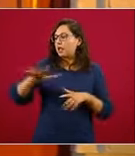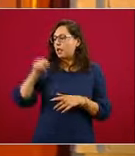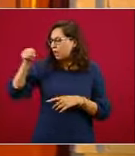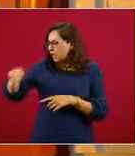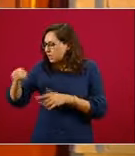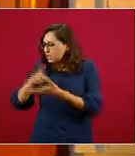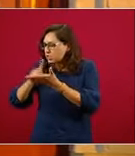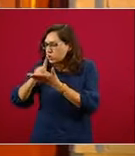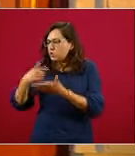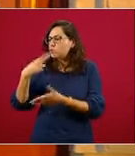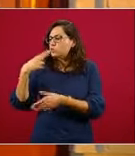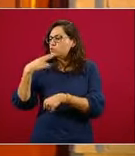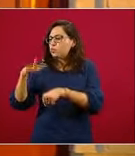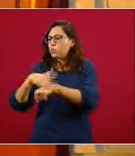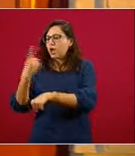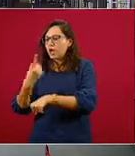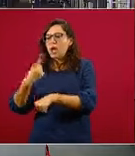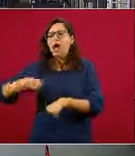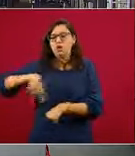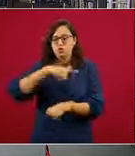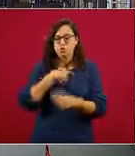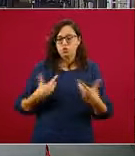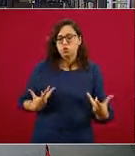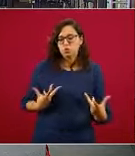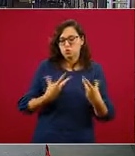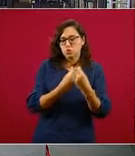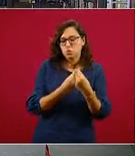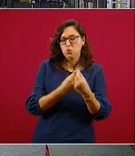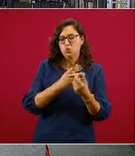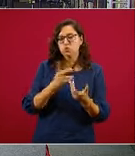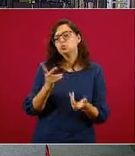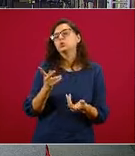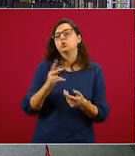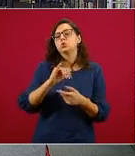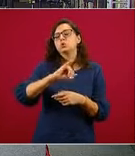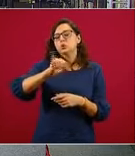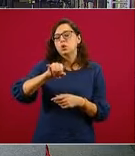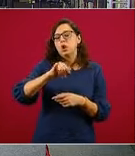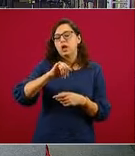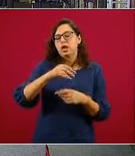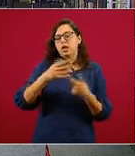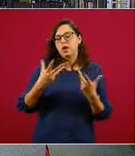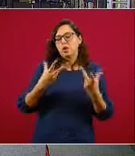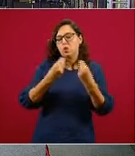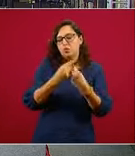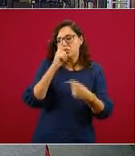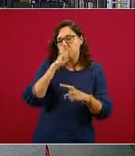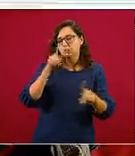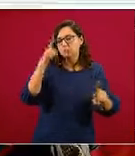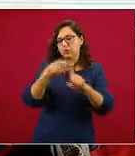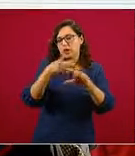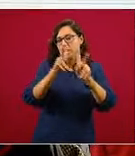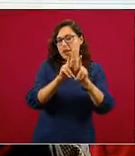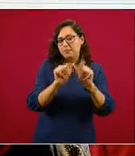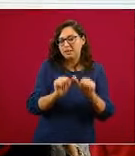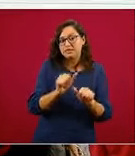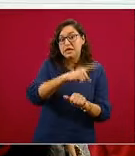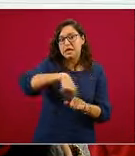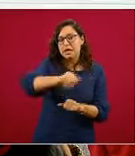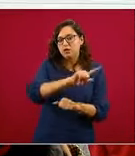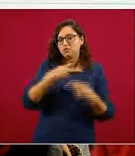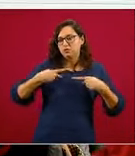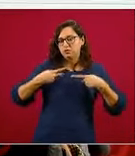de la mano con la Estrategia Nacional de Prevención de Adicciones Juntos por la Paz, porque ellos trabajan en territorio y nos interesa saber cuáles son